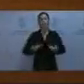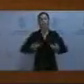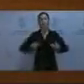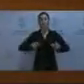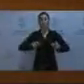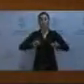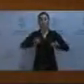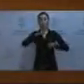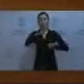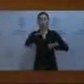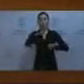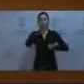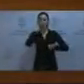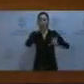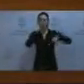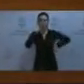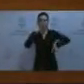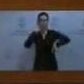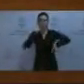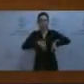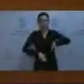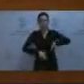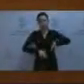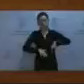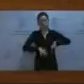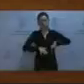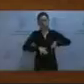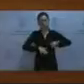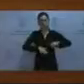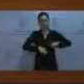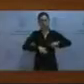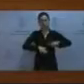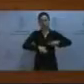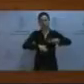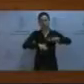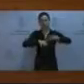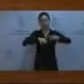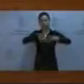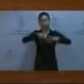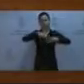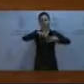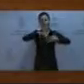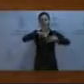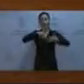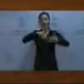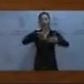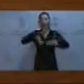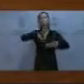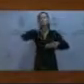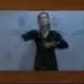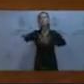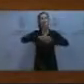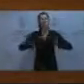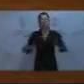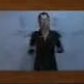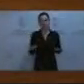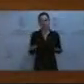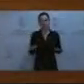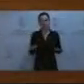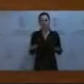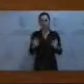de la parte baja de la mina, irá subiendo hasta que llegue un momento en que se produzca se anegue